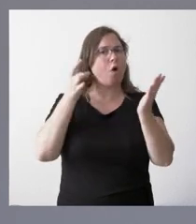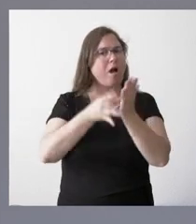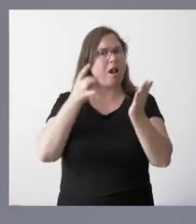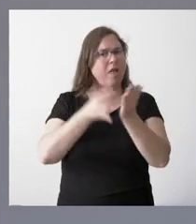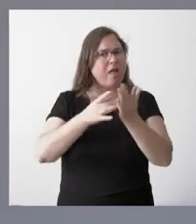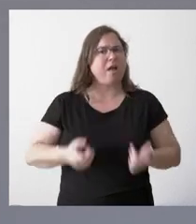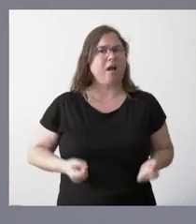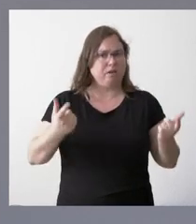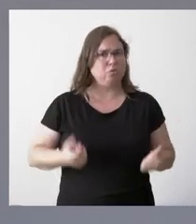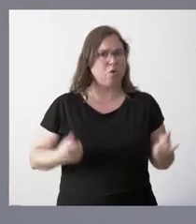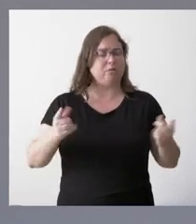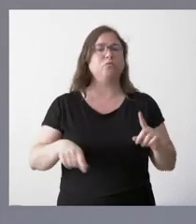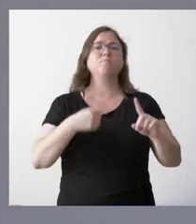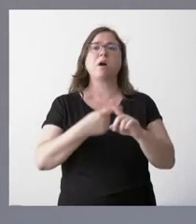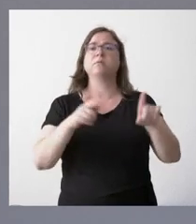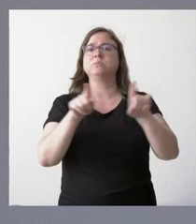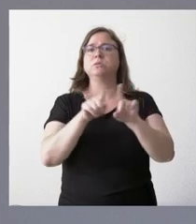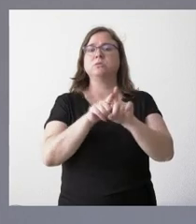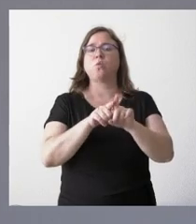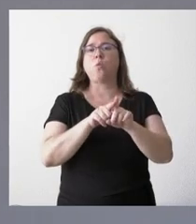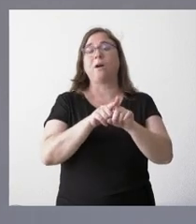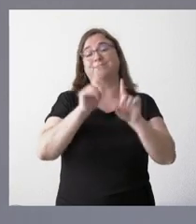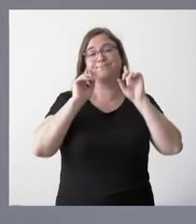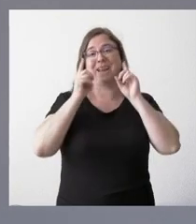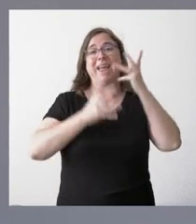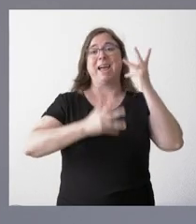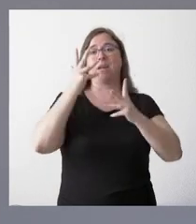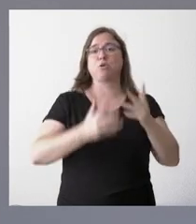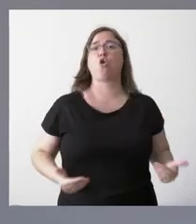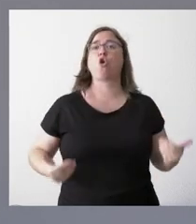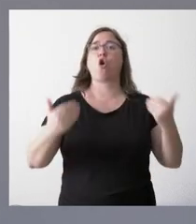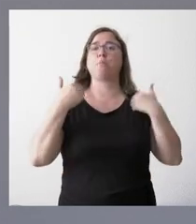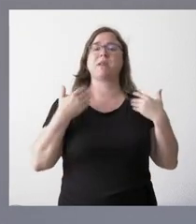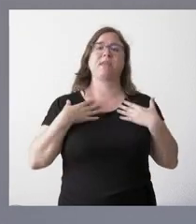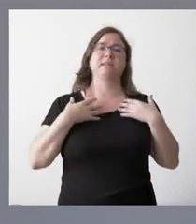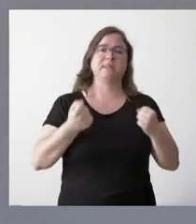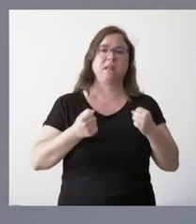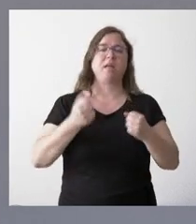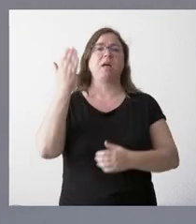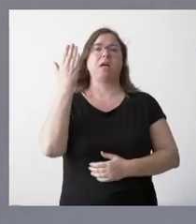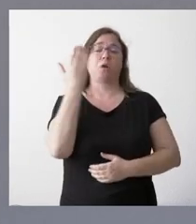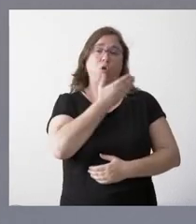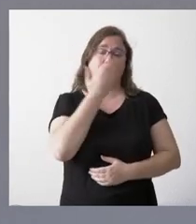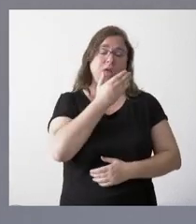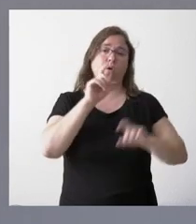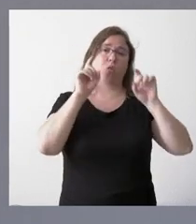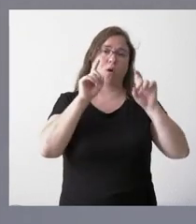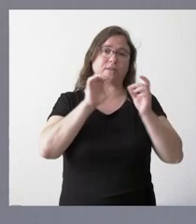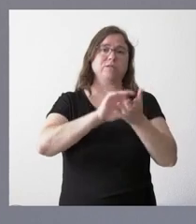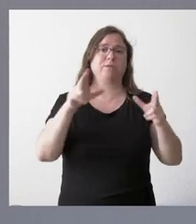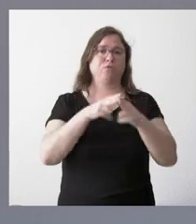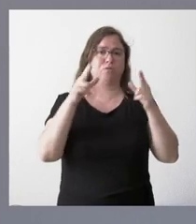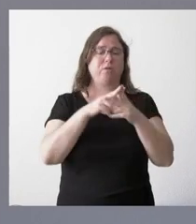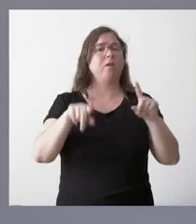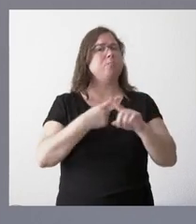es muy relevante y lo es más en una Administración que tiene competencias en materia sanitaria, educativa o de servicios sociales. Baste como referencia el